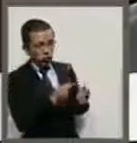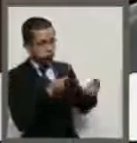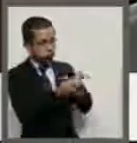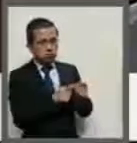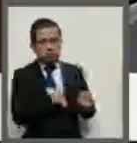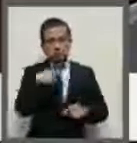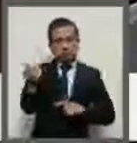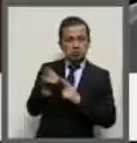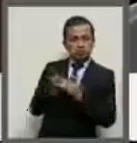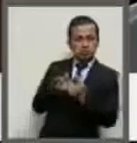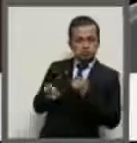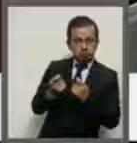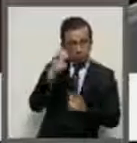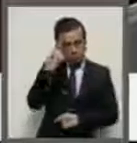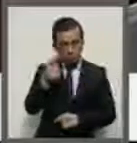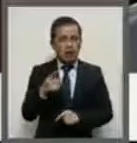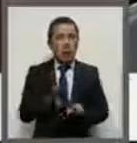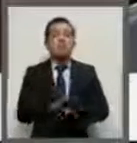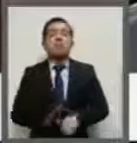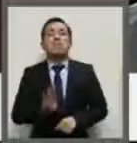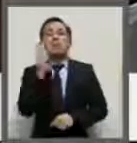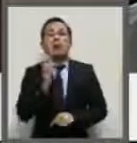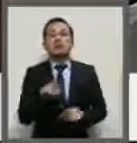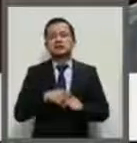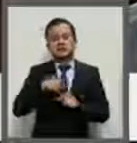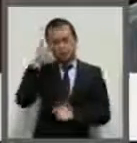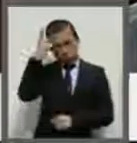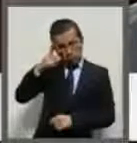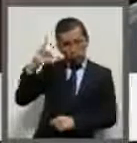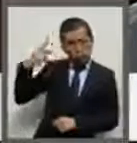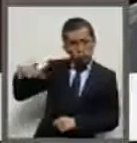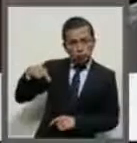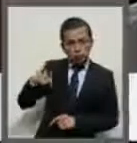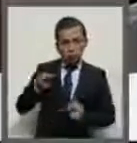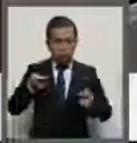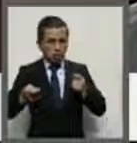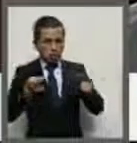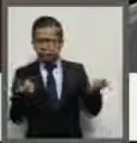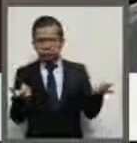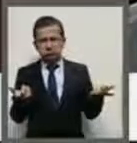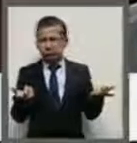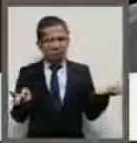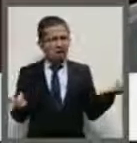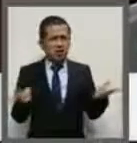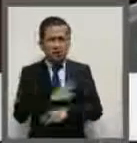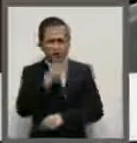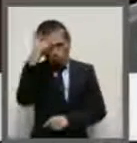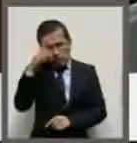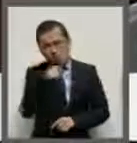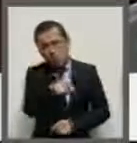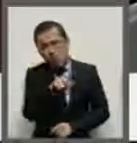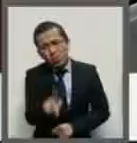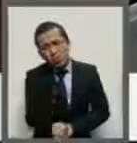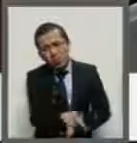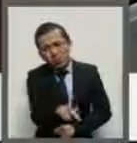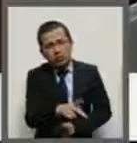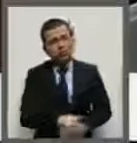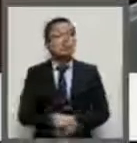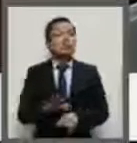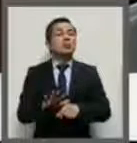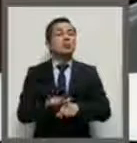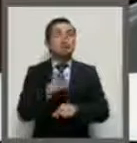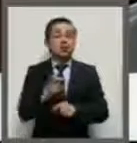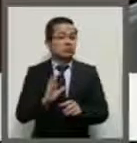autónomos constitucionales como si fueran de su propiedad y no del pueblo. Por eso, la gente se expresó en las